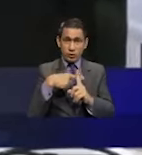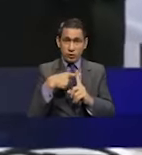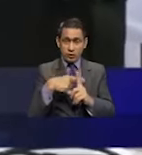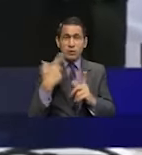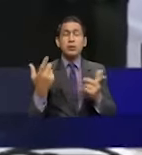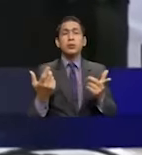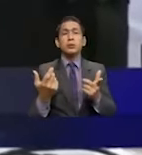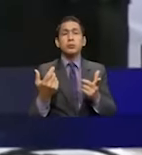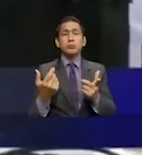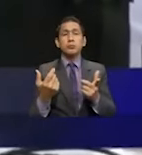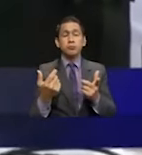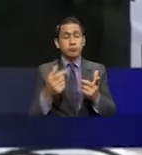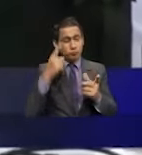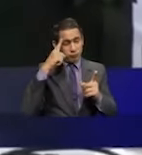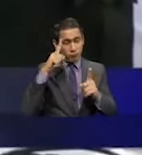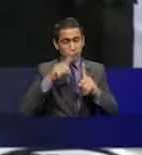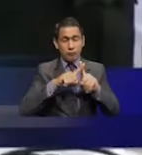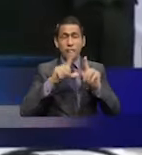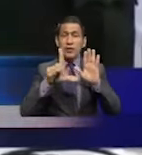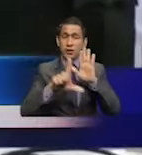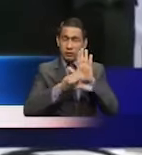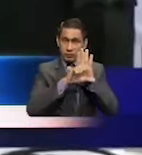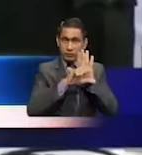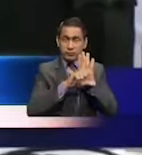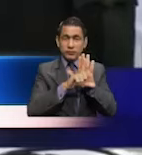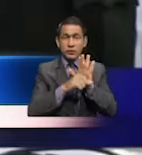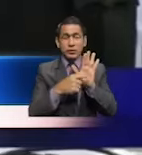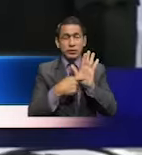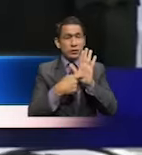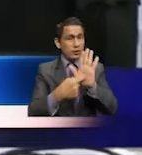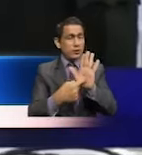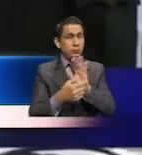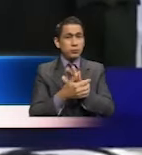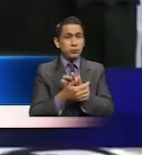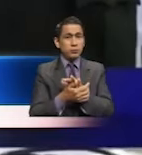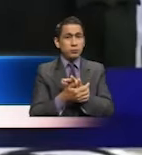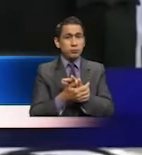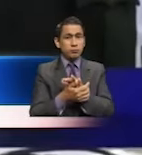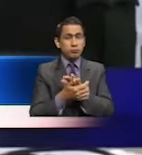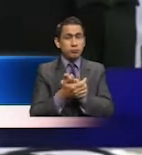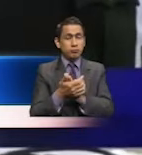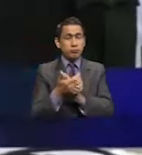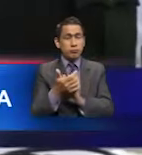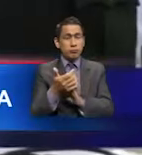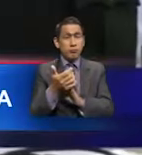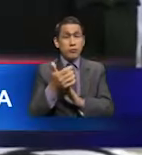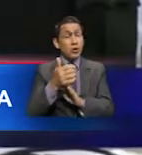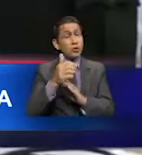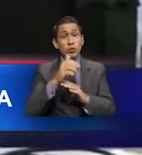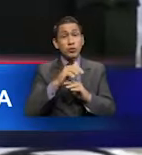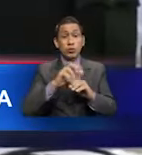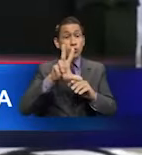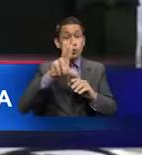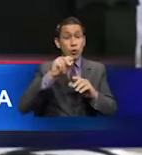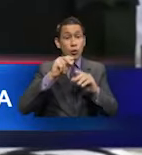todo lo positivo de la ley, en donde, por ejemplo, no se den beneficios penitenciarios a delitos